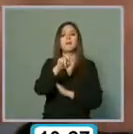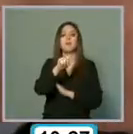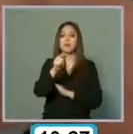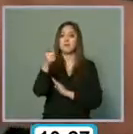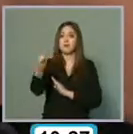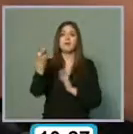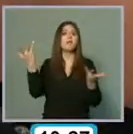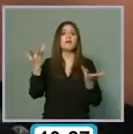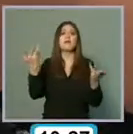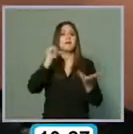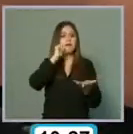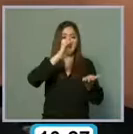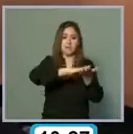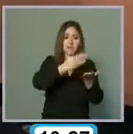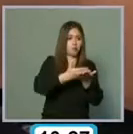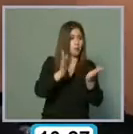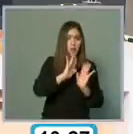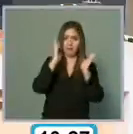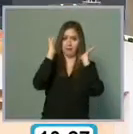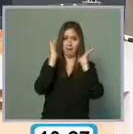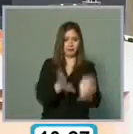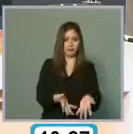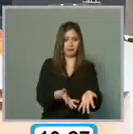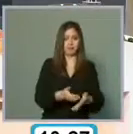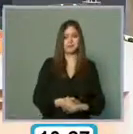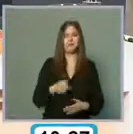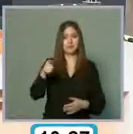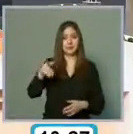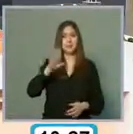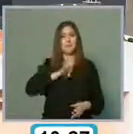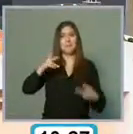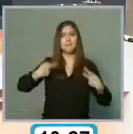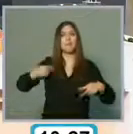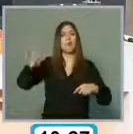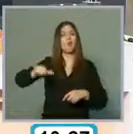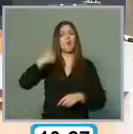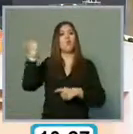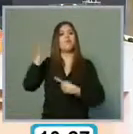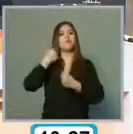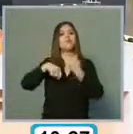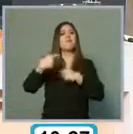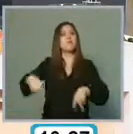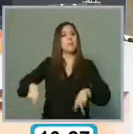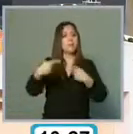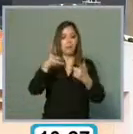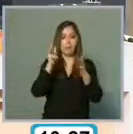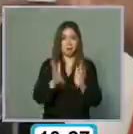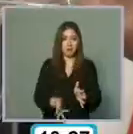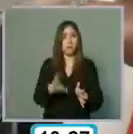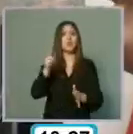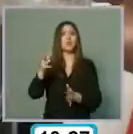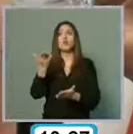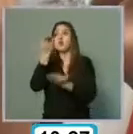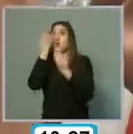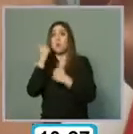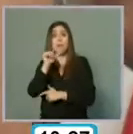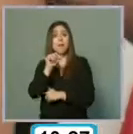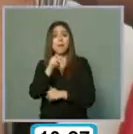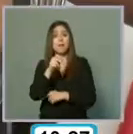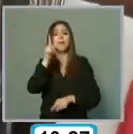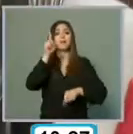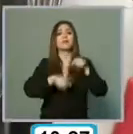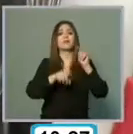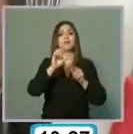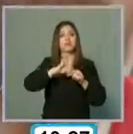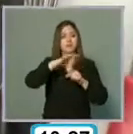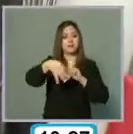proceso, ninguna tatemada, nada. Así solita tal ya la cual venden está. así, ¿no? Ya la venden así. Si no la conseguimos, pues la almendra normal, pero que no tenga cáscara. Sí